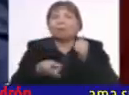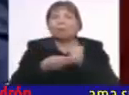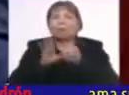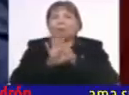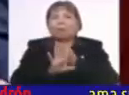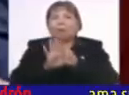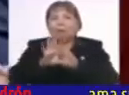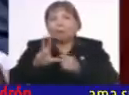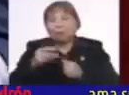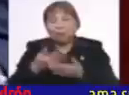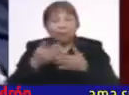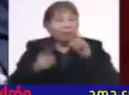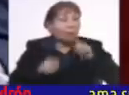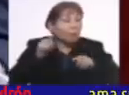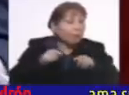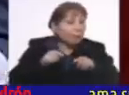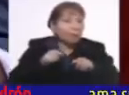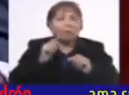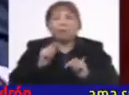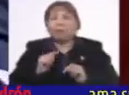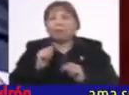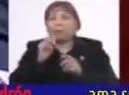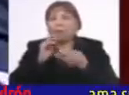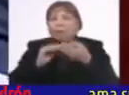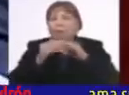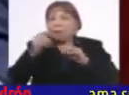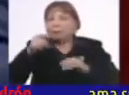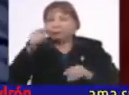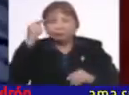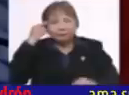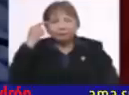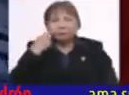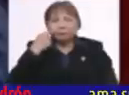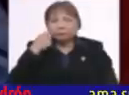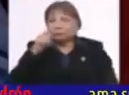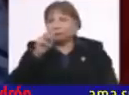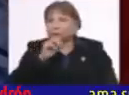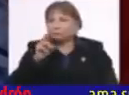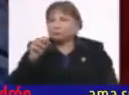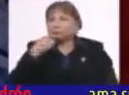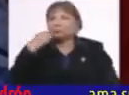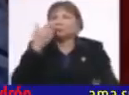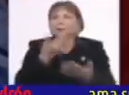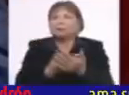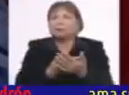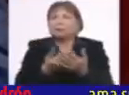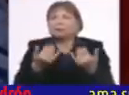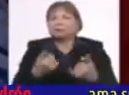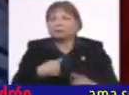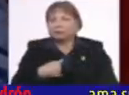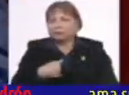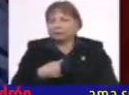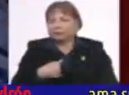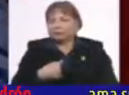ciudadana y quizás el señor torres debe referirse a que recién llegado yo